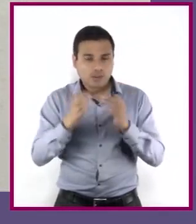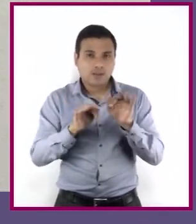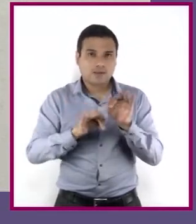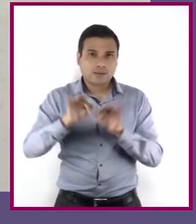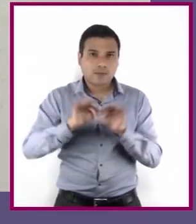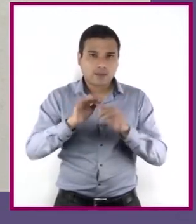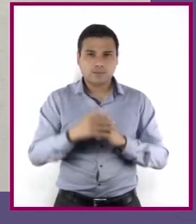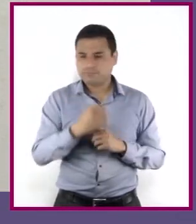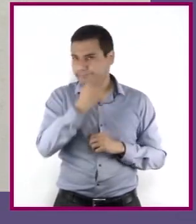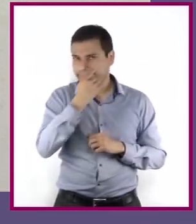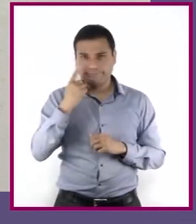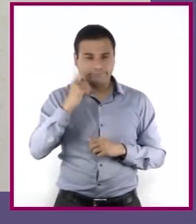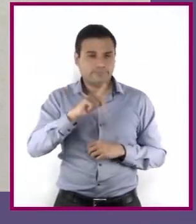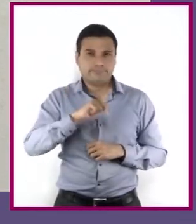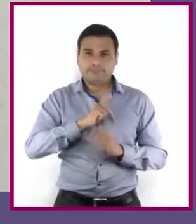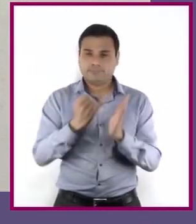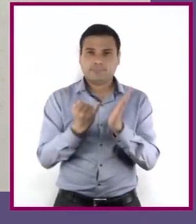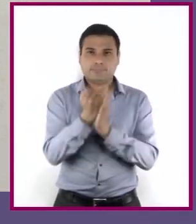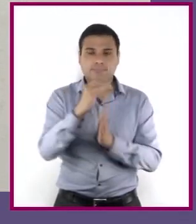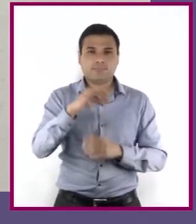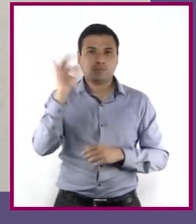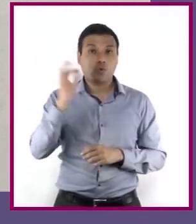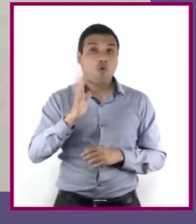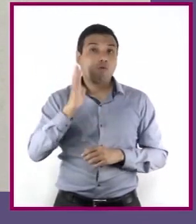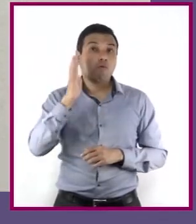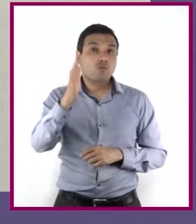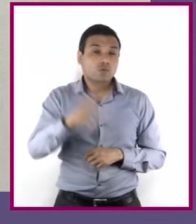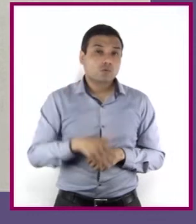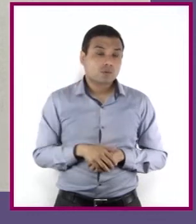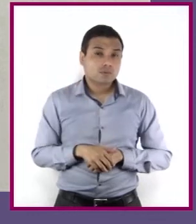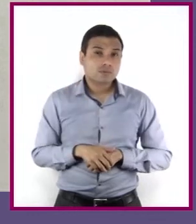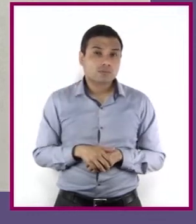en lo que yo quiera y tal vez más adelante decida ser